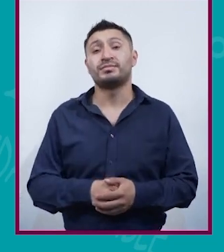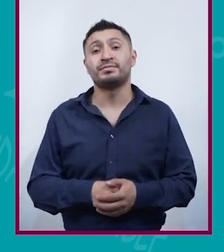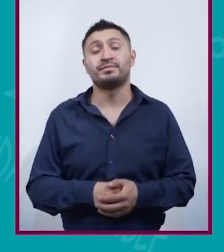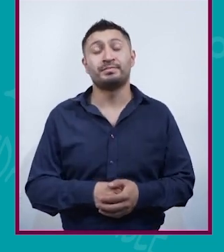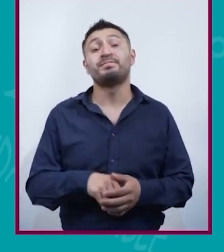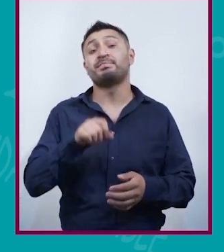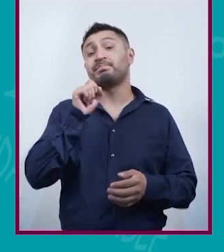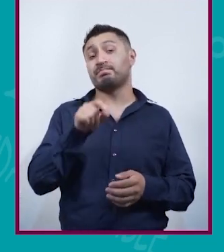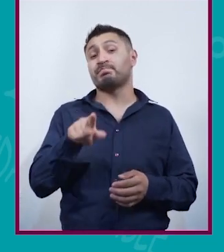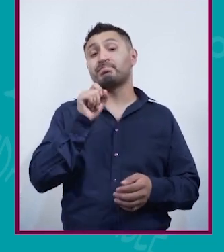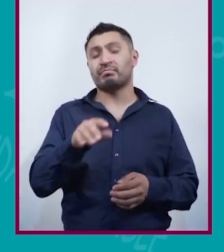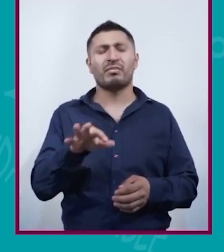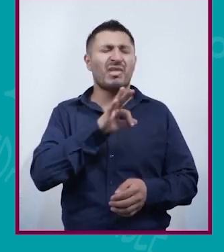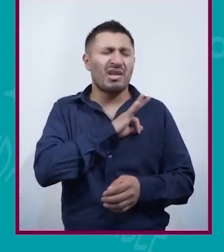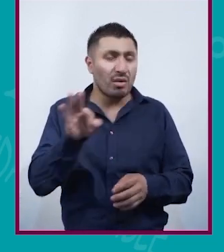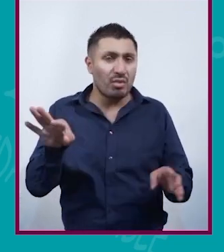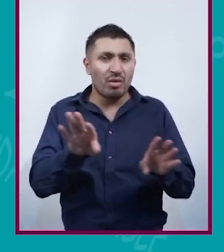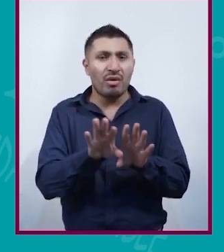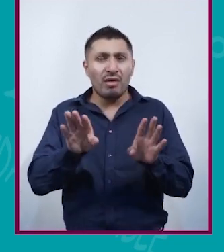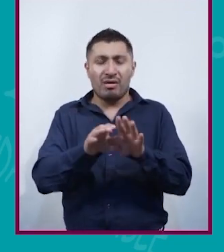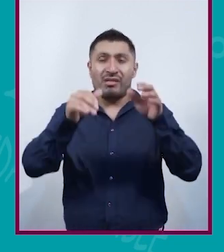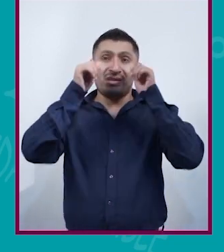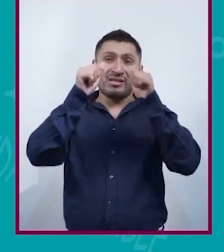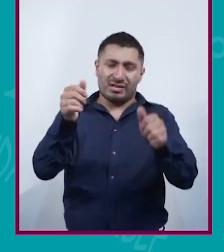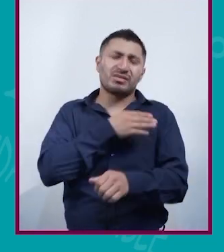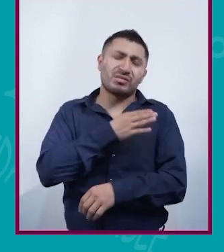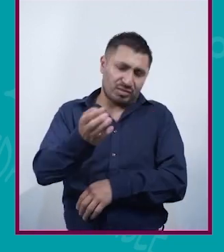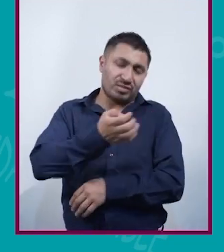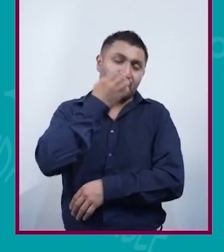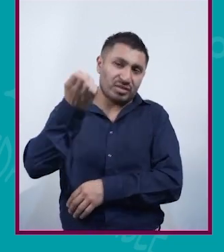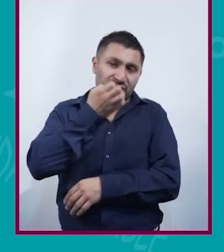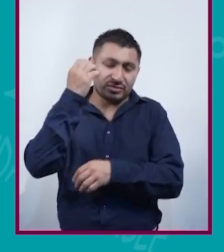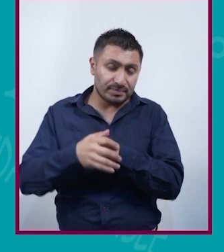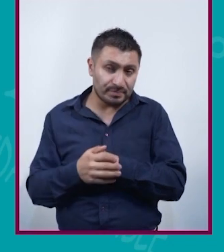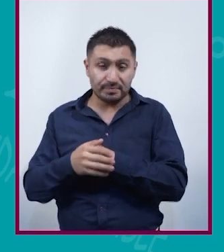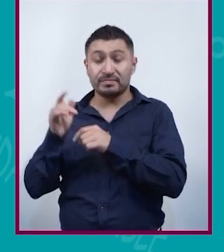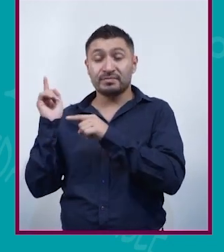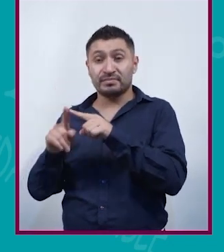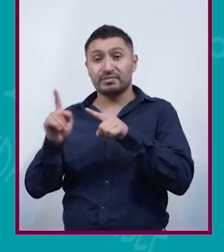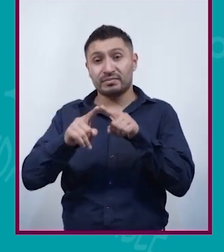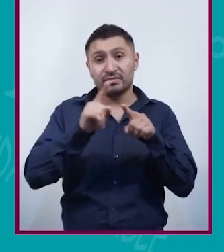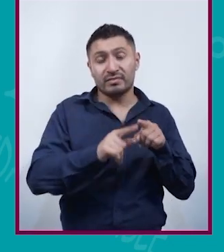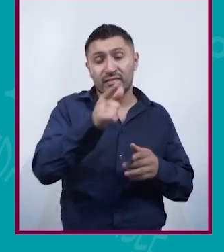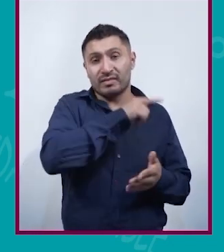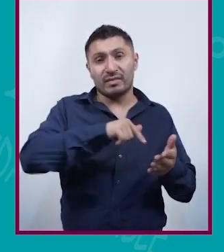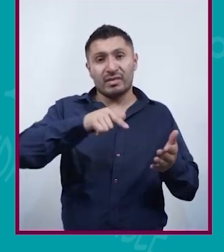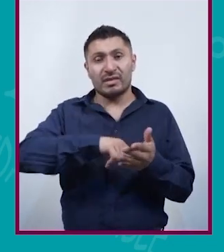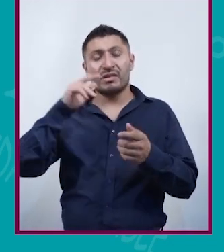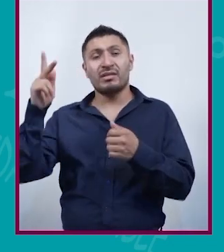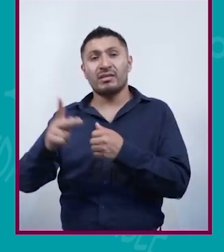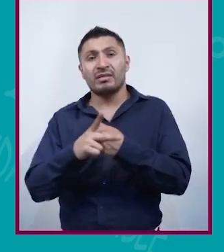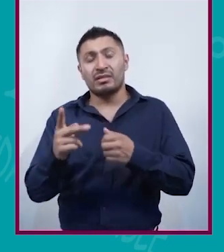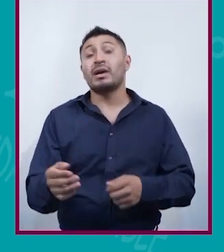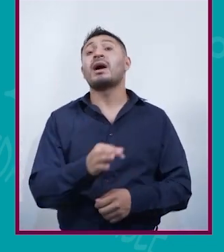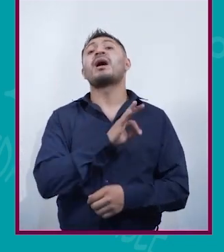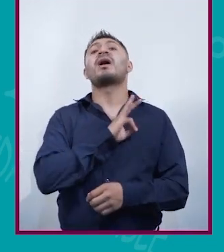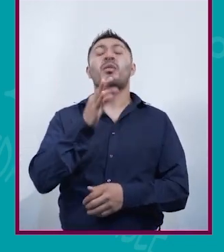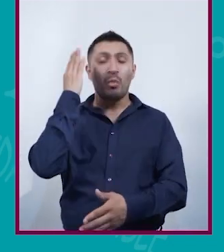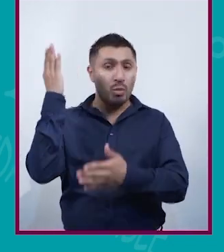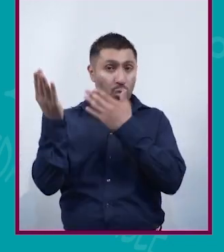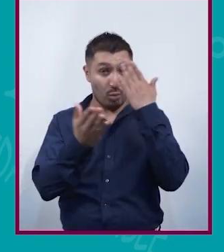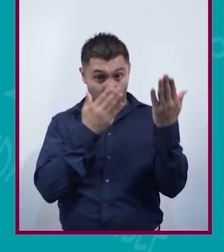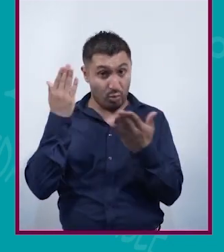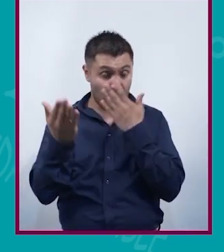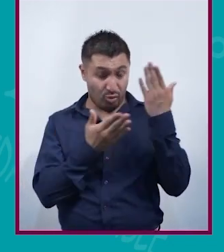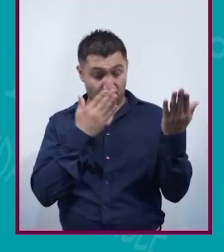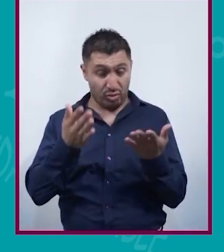intenso. Además, afortunadamente, pudo atender buenas escuelas en diferentes partes del